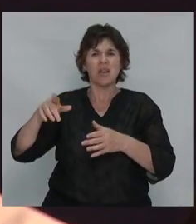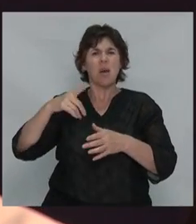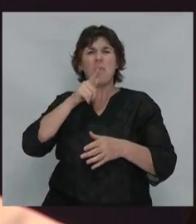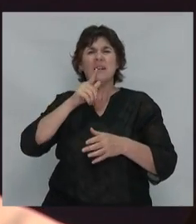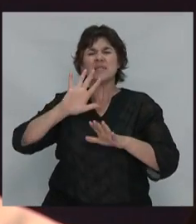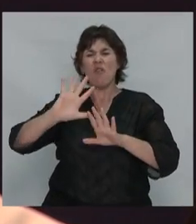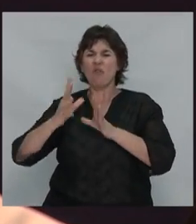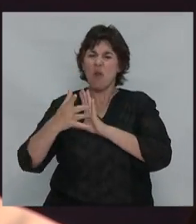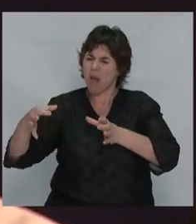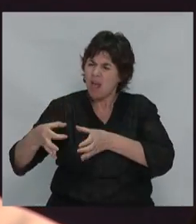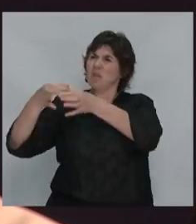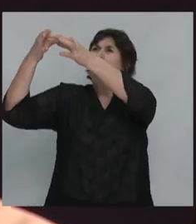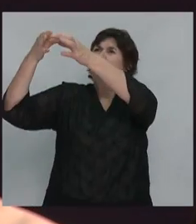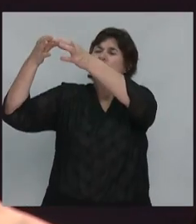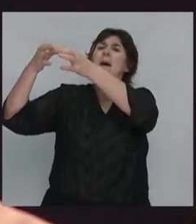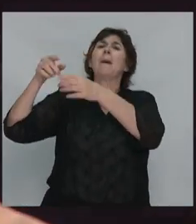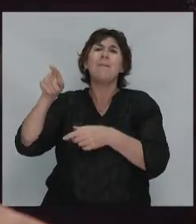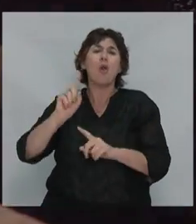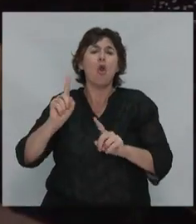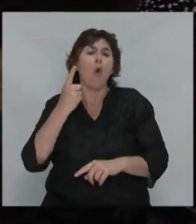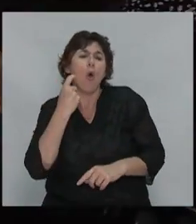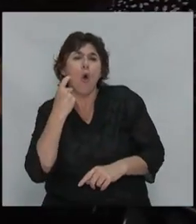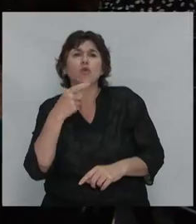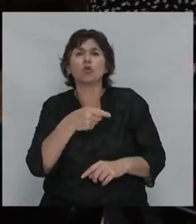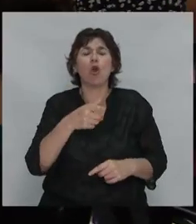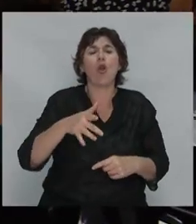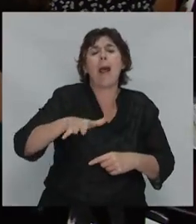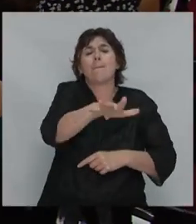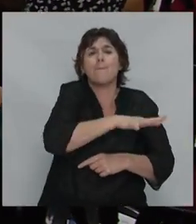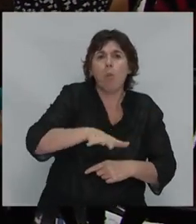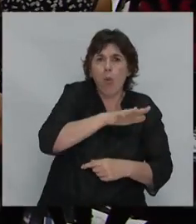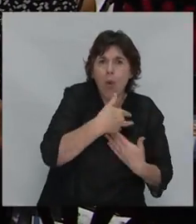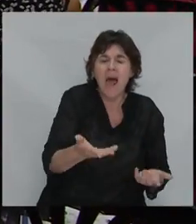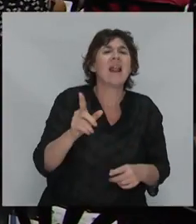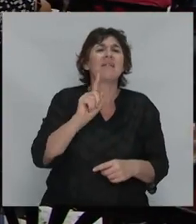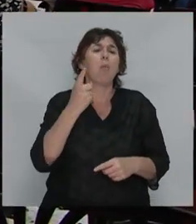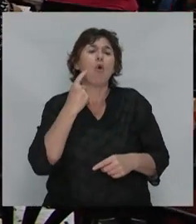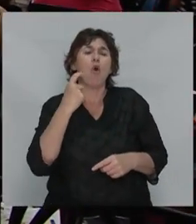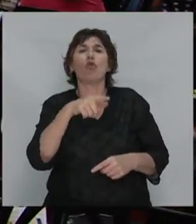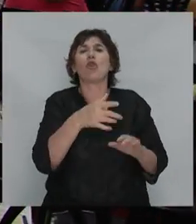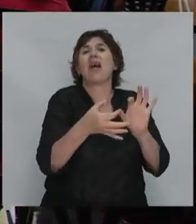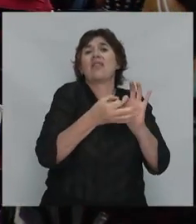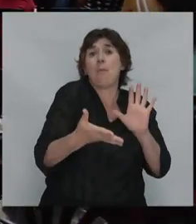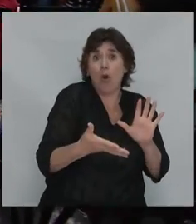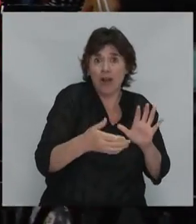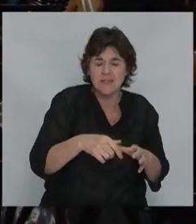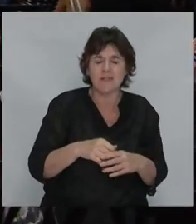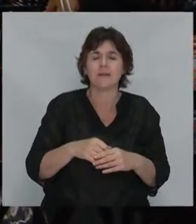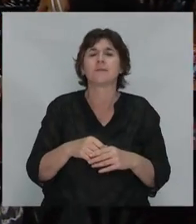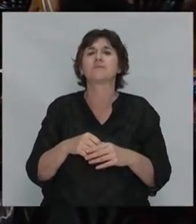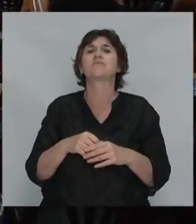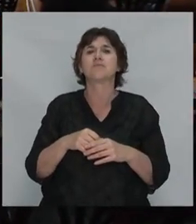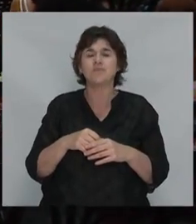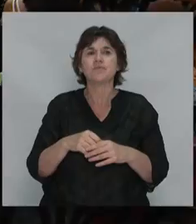de control democrático y de control popular entonces esa oportunidad que el sistema produce como